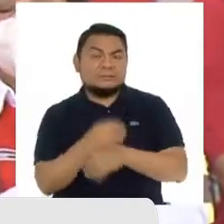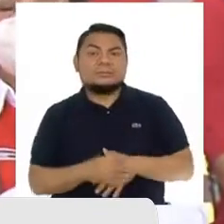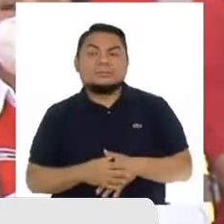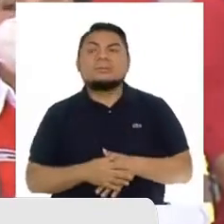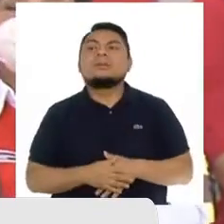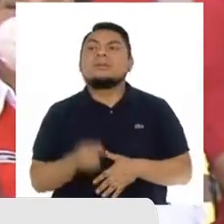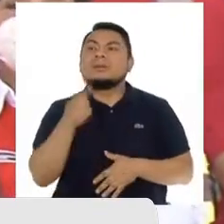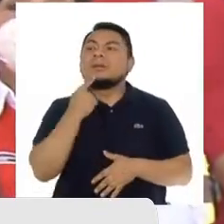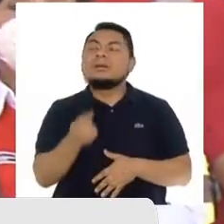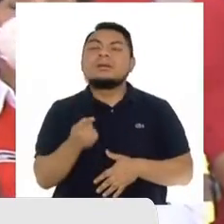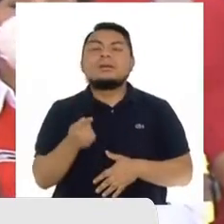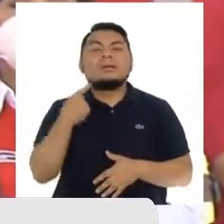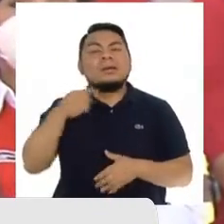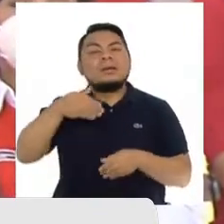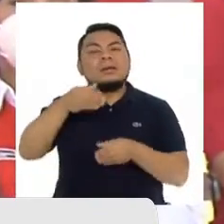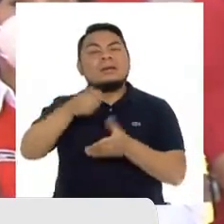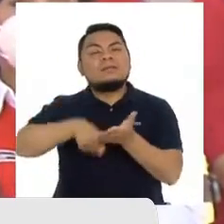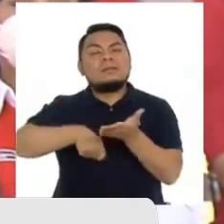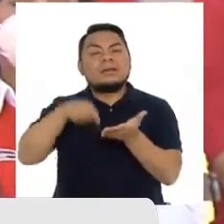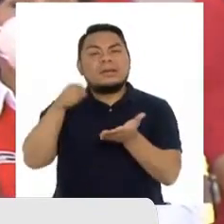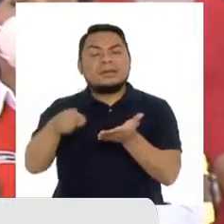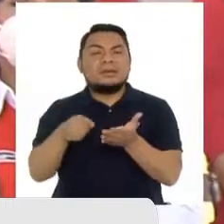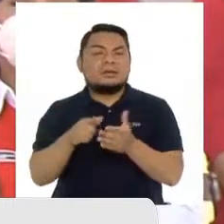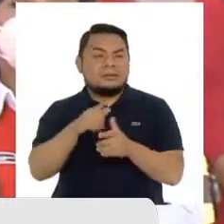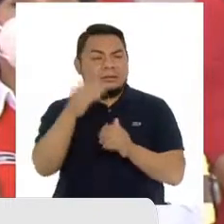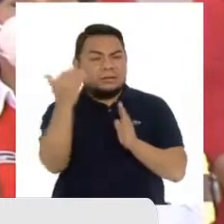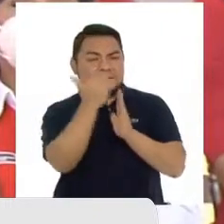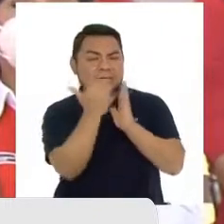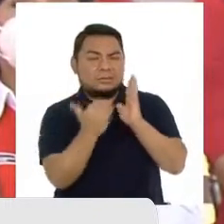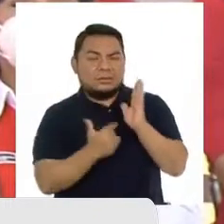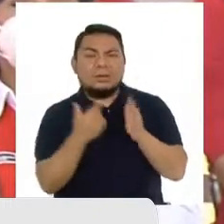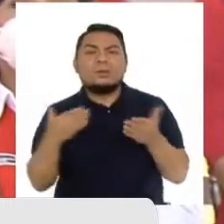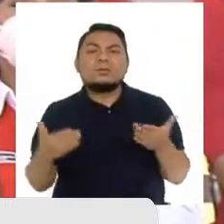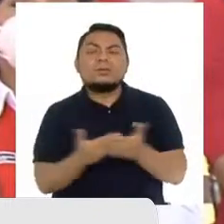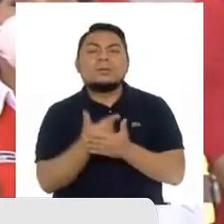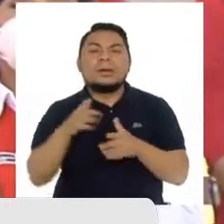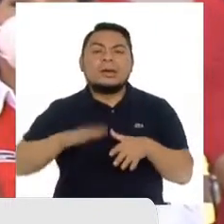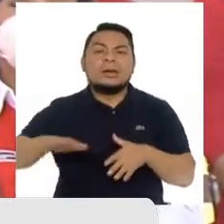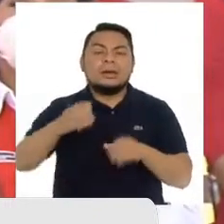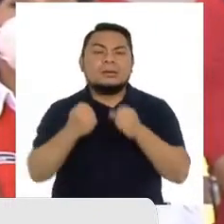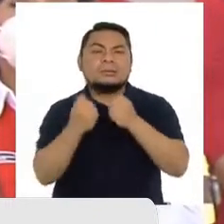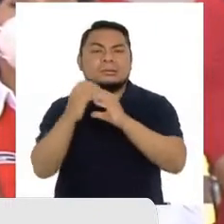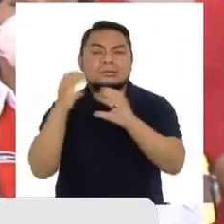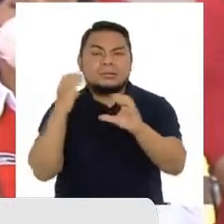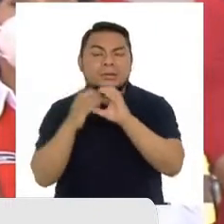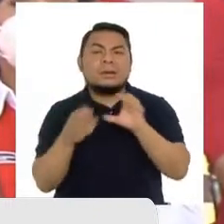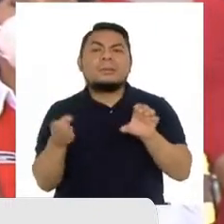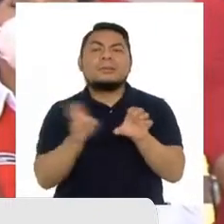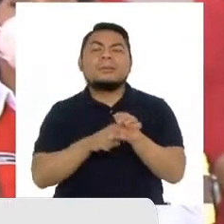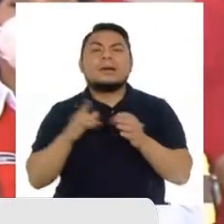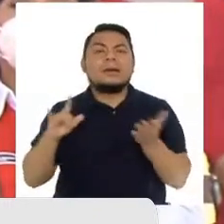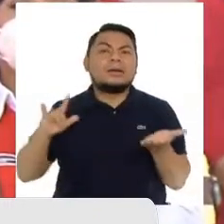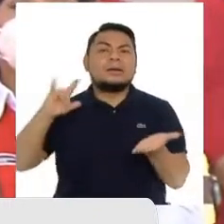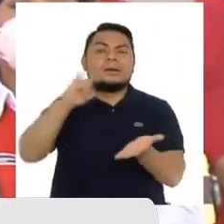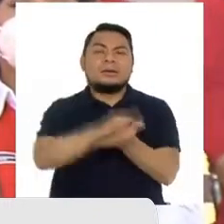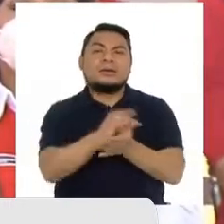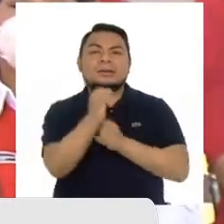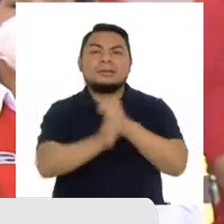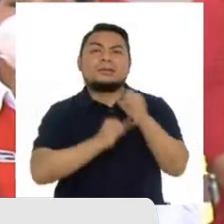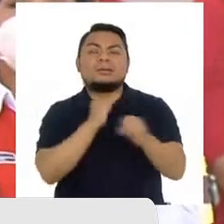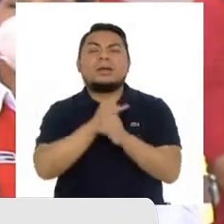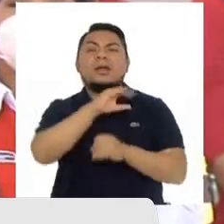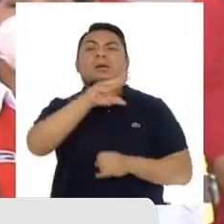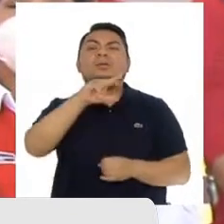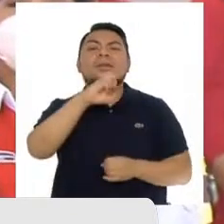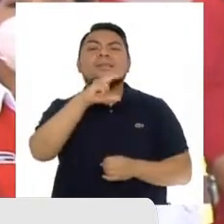firmamos el contrato para el diseño y la construcción del nuevo terminal de pasajeros del aeropuerto internacional jorge